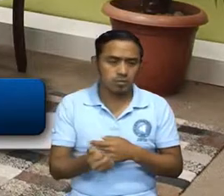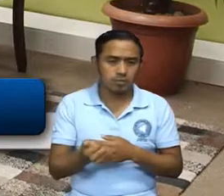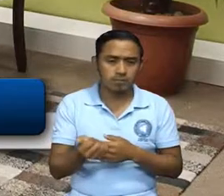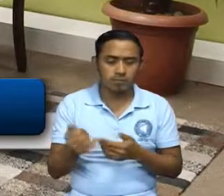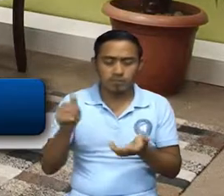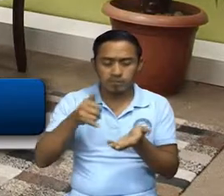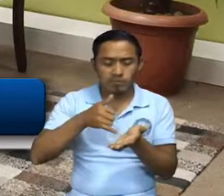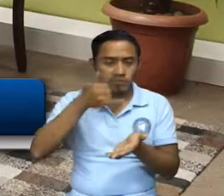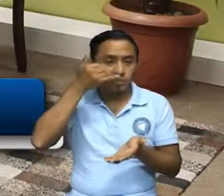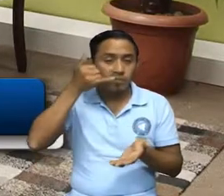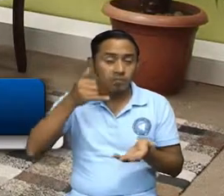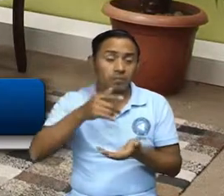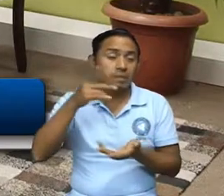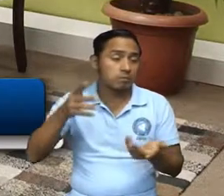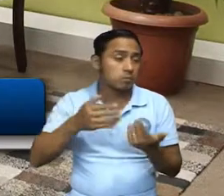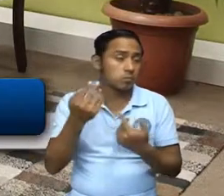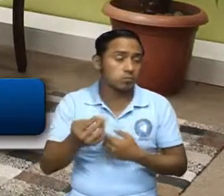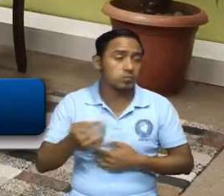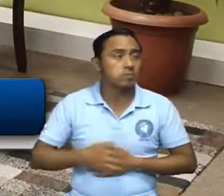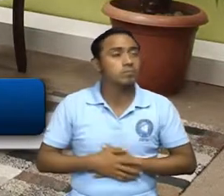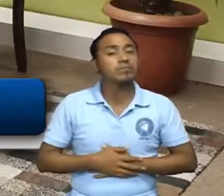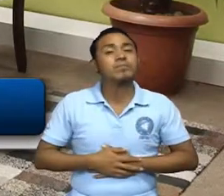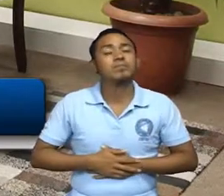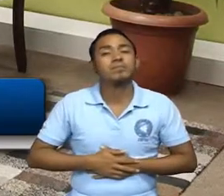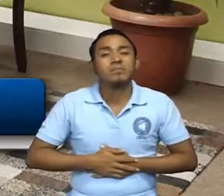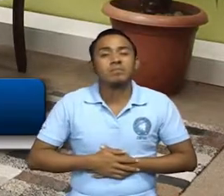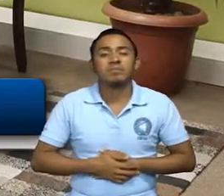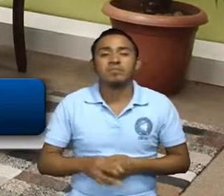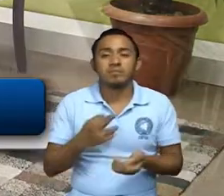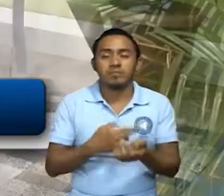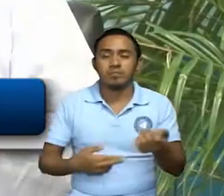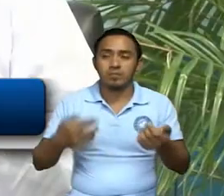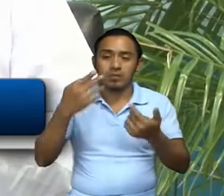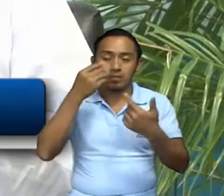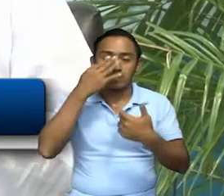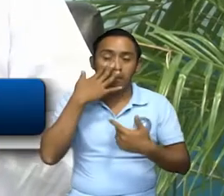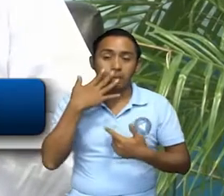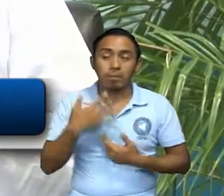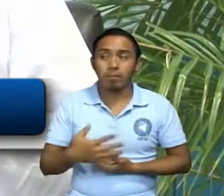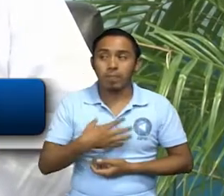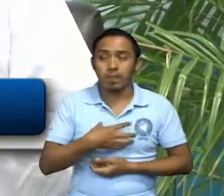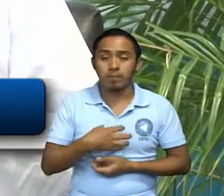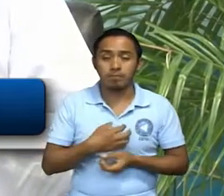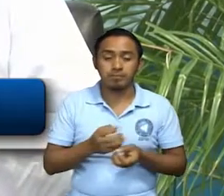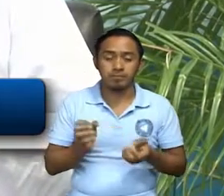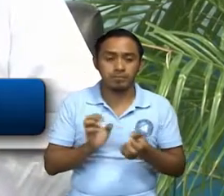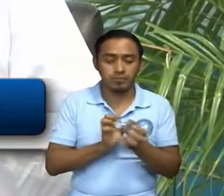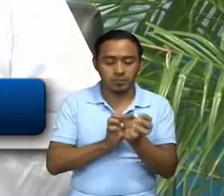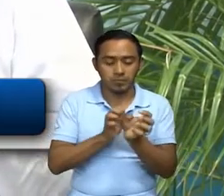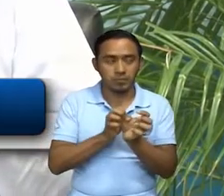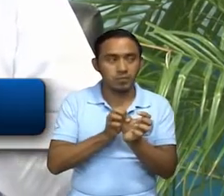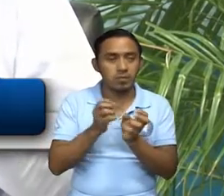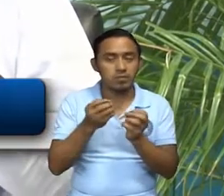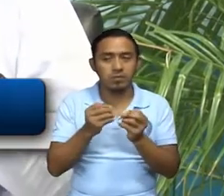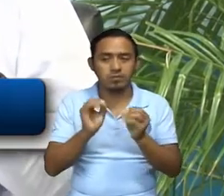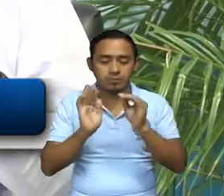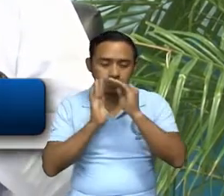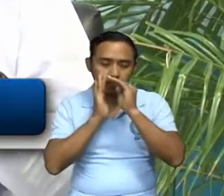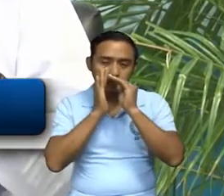Hay pacientes que, por ejemplo, el sangrado como tal en pacientes drogadictos es por la misma irritación causada por la droga al